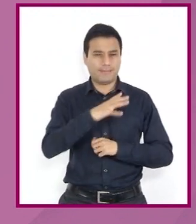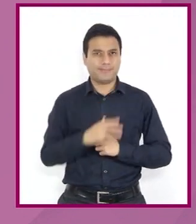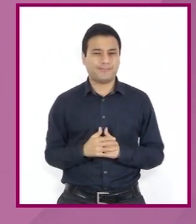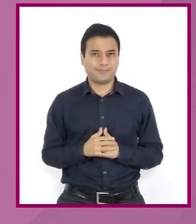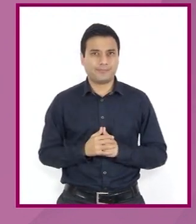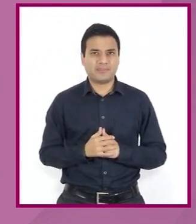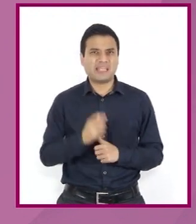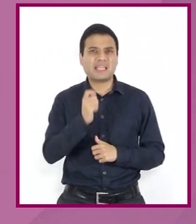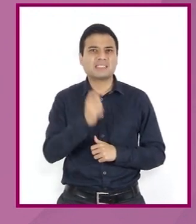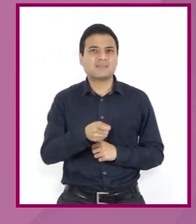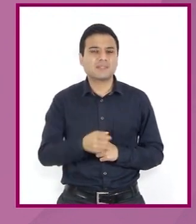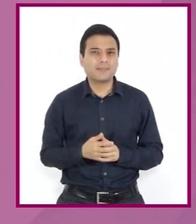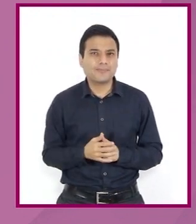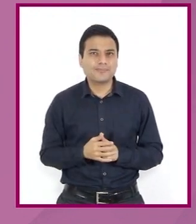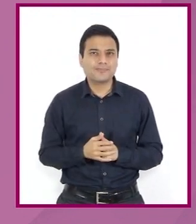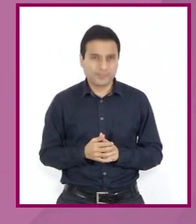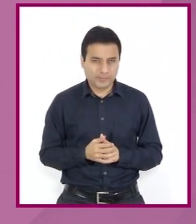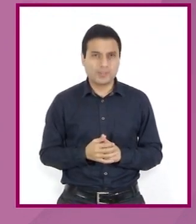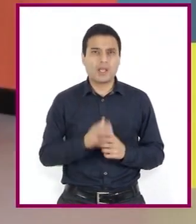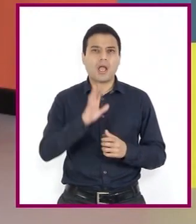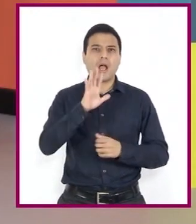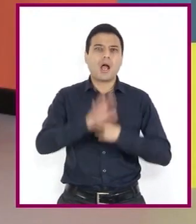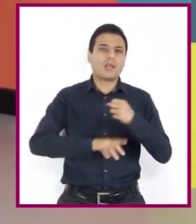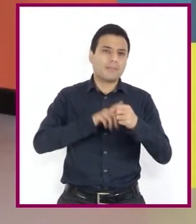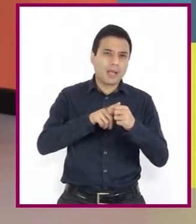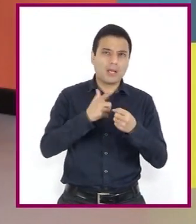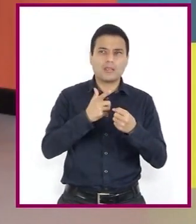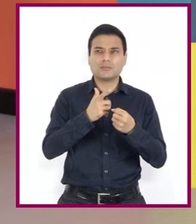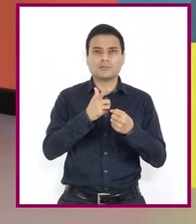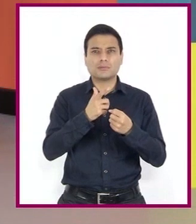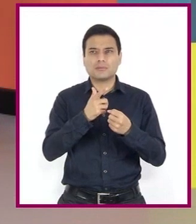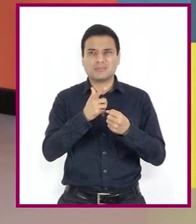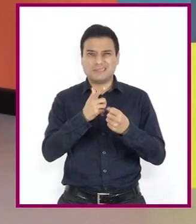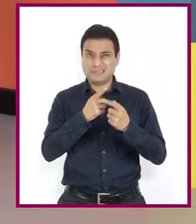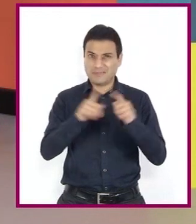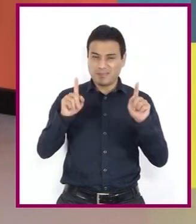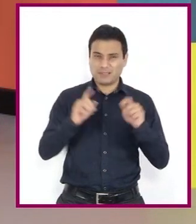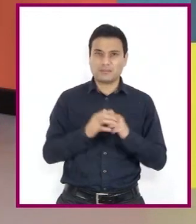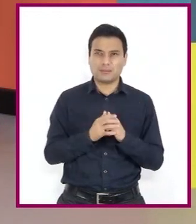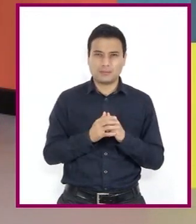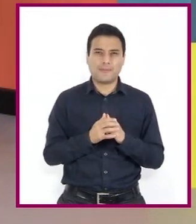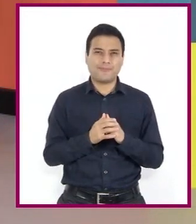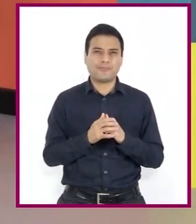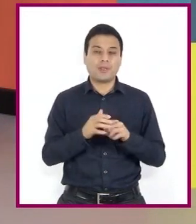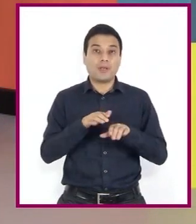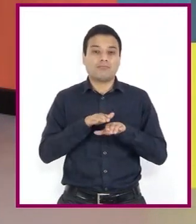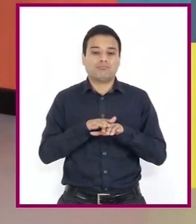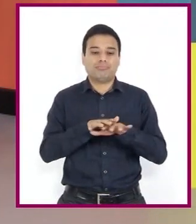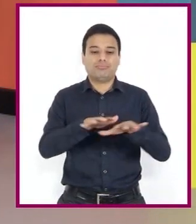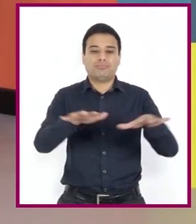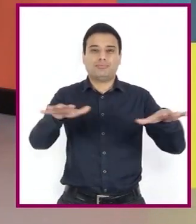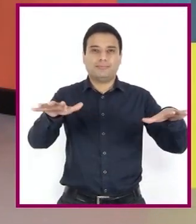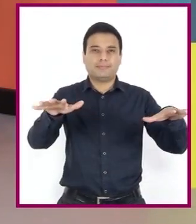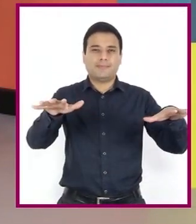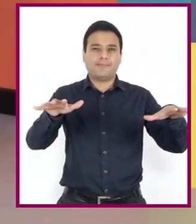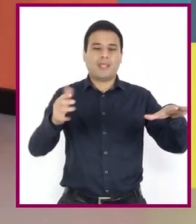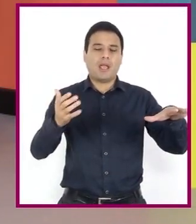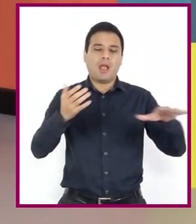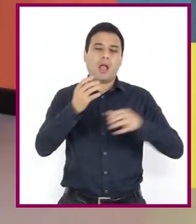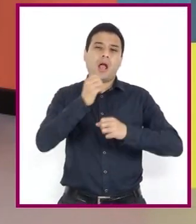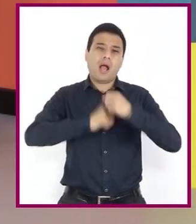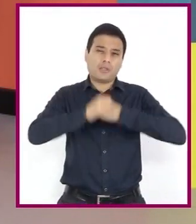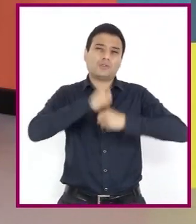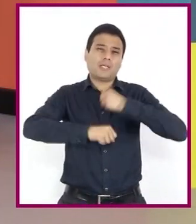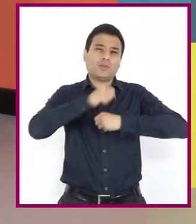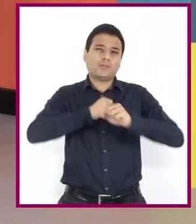las especies menos emparentadas tienen ancestros comunes más lejanos en el tiempo, los cuales